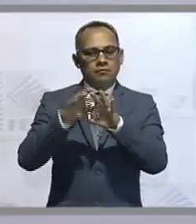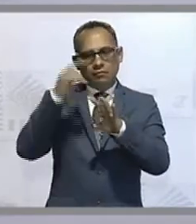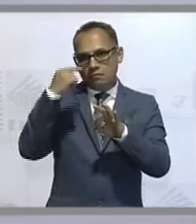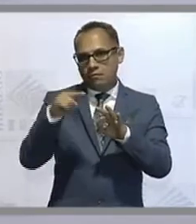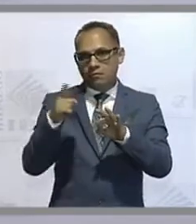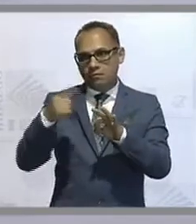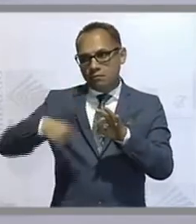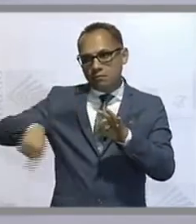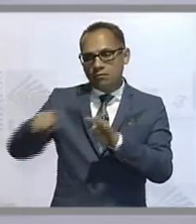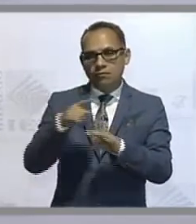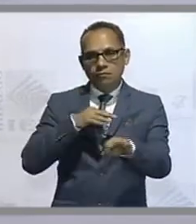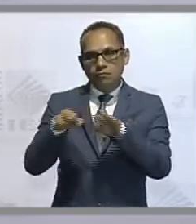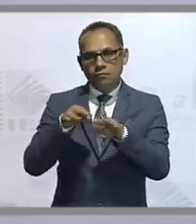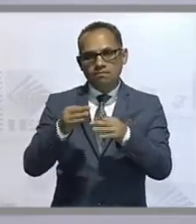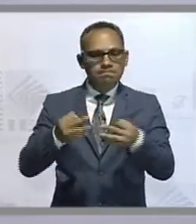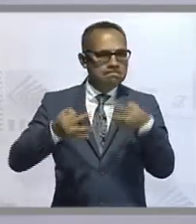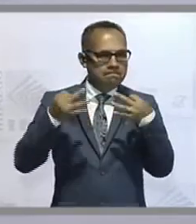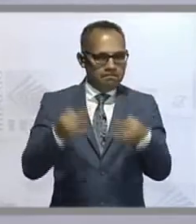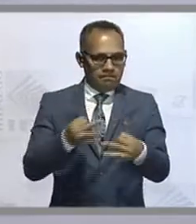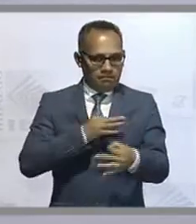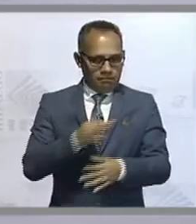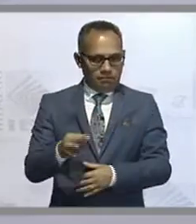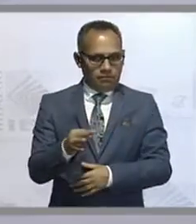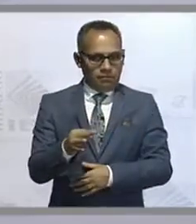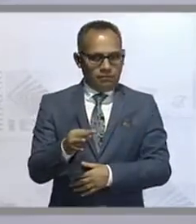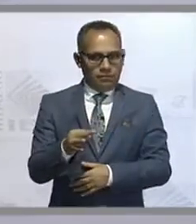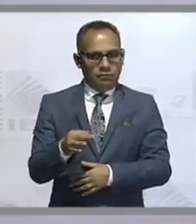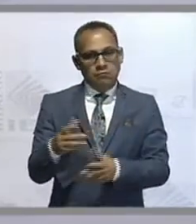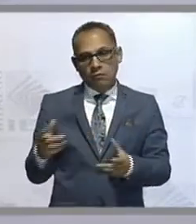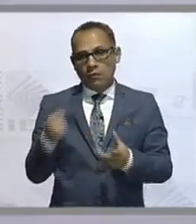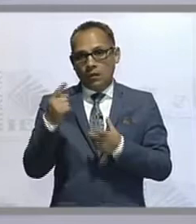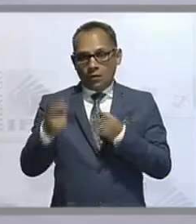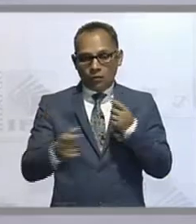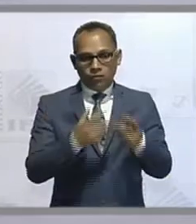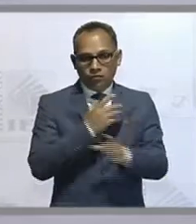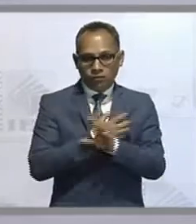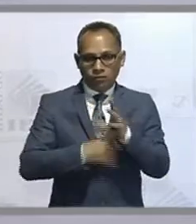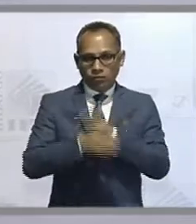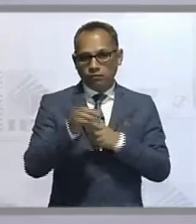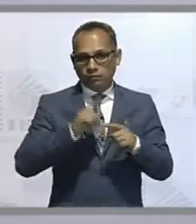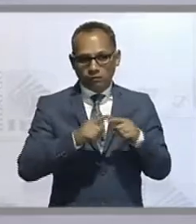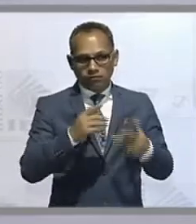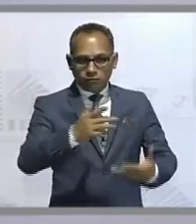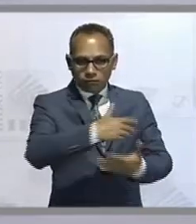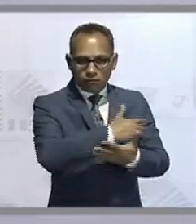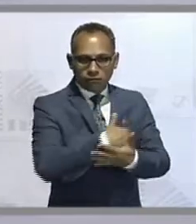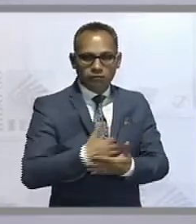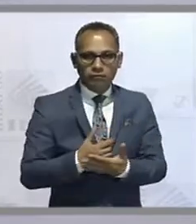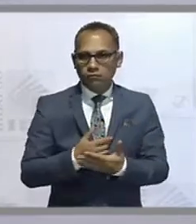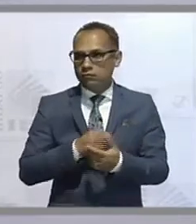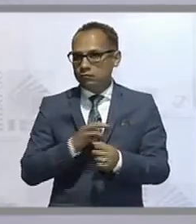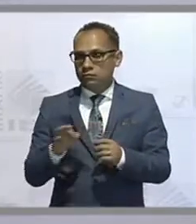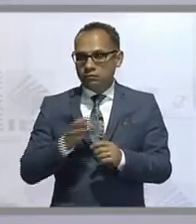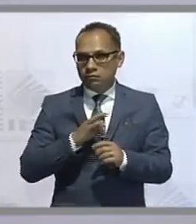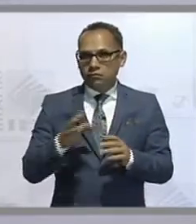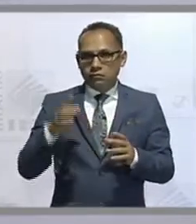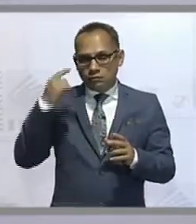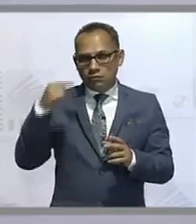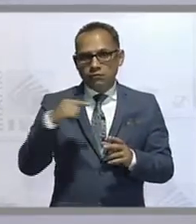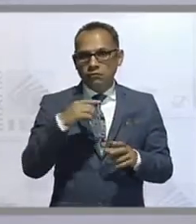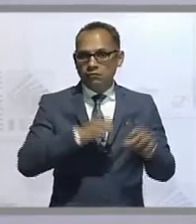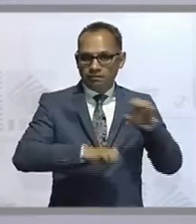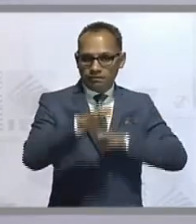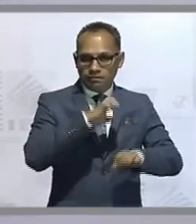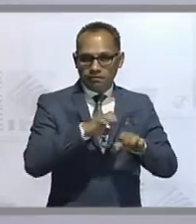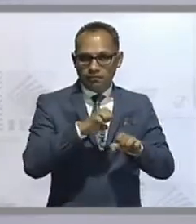al traer estos proyectos productivos regionales apuntalando a los pequeños medianos y grandes empresarios de nuestro